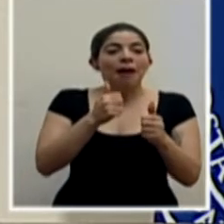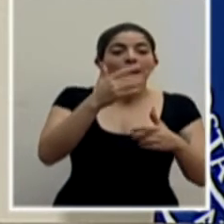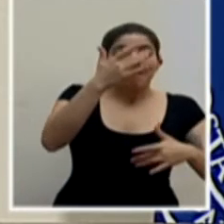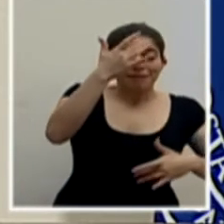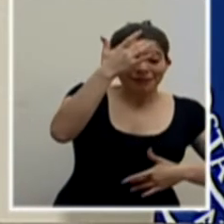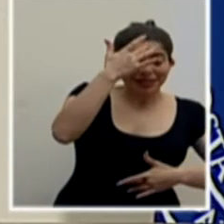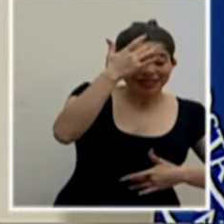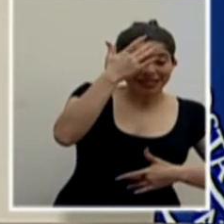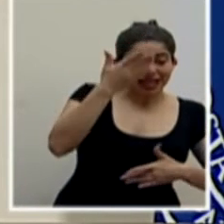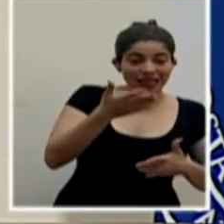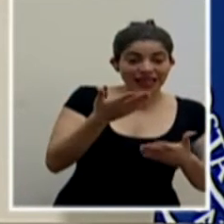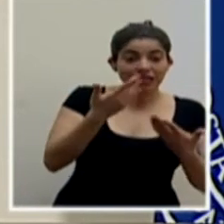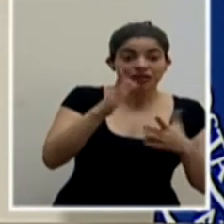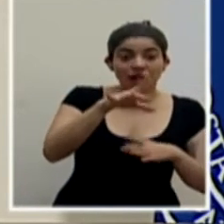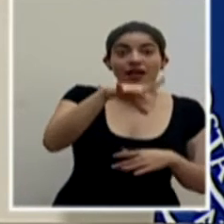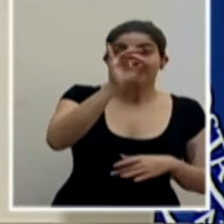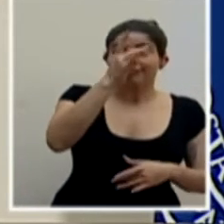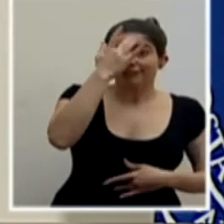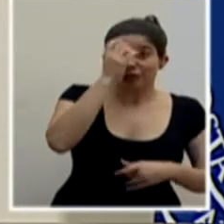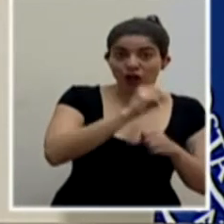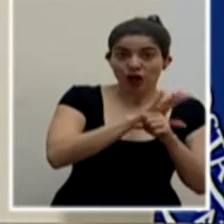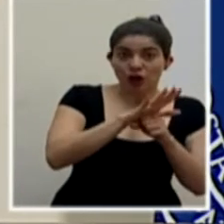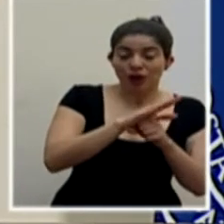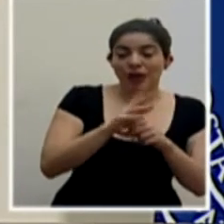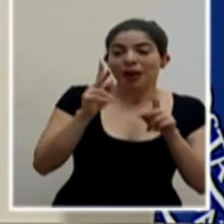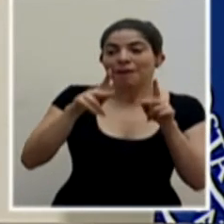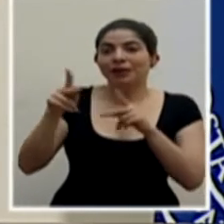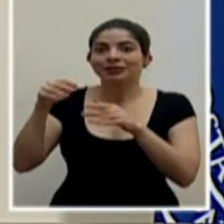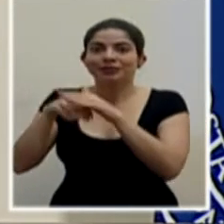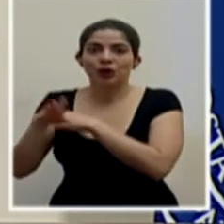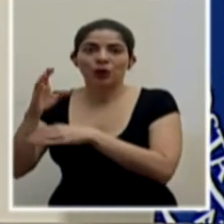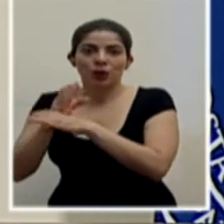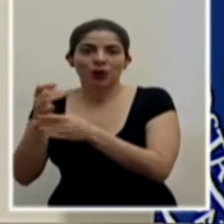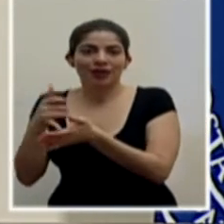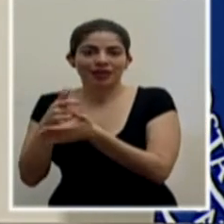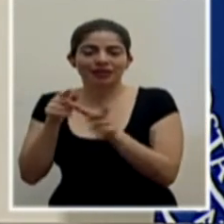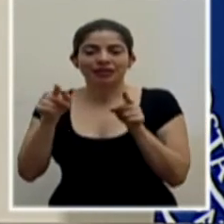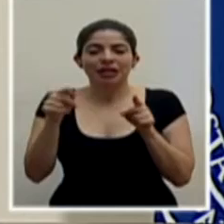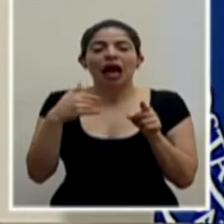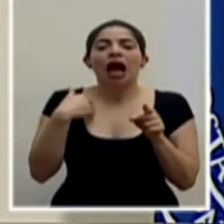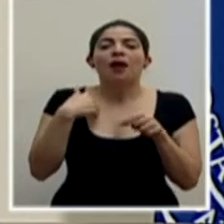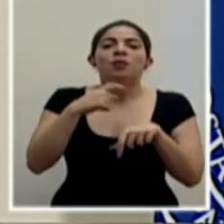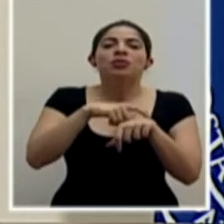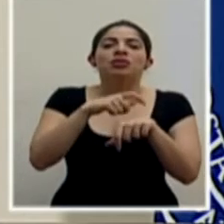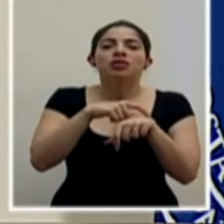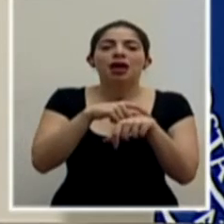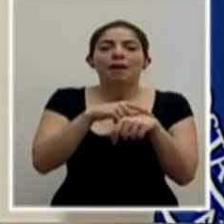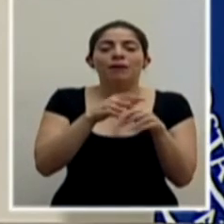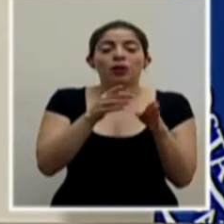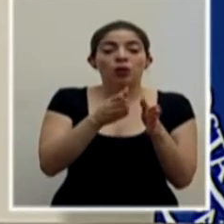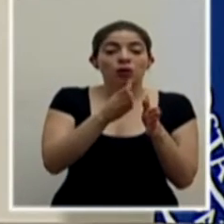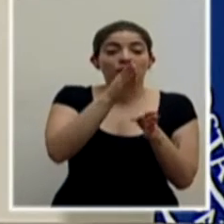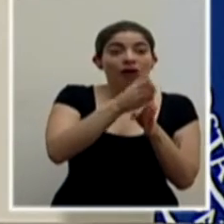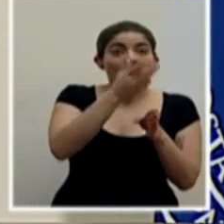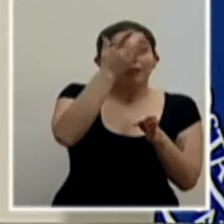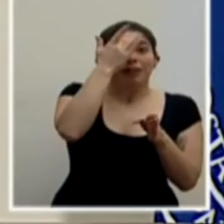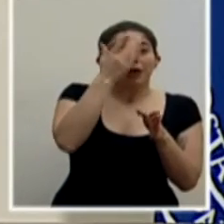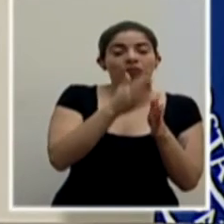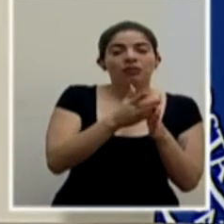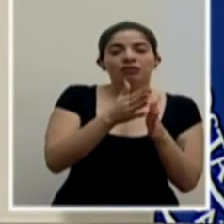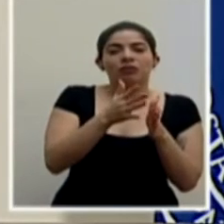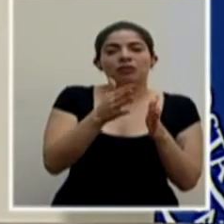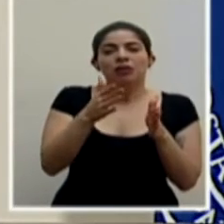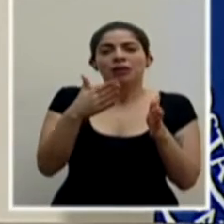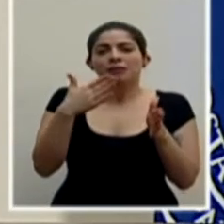pacientes diagnosticados versus los que están entrando a una UCI. Hay una etapa, digamos, de evolución de la